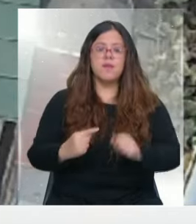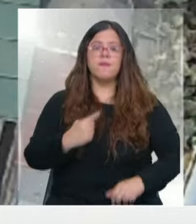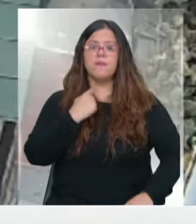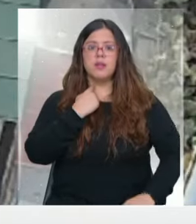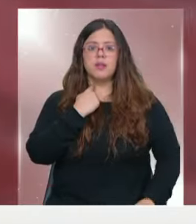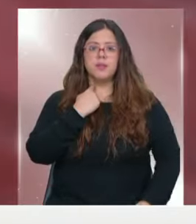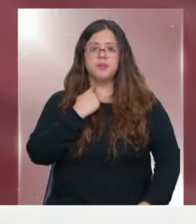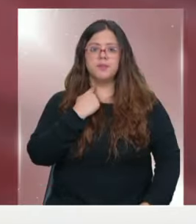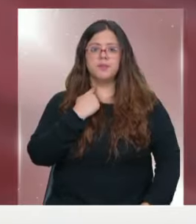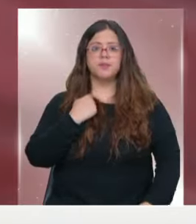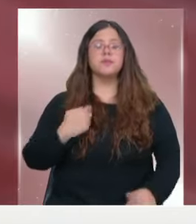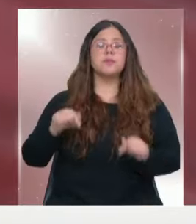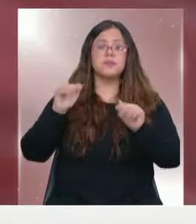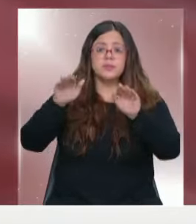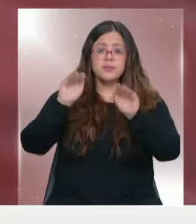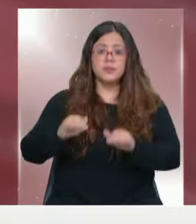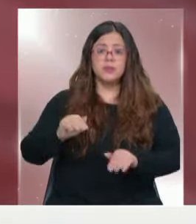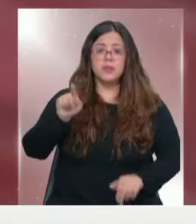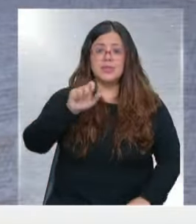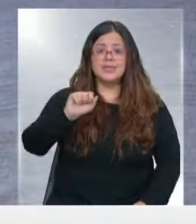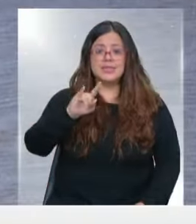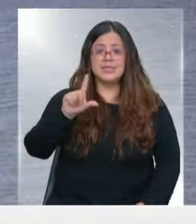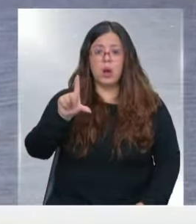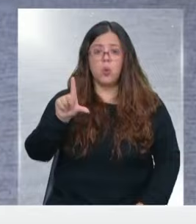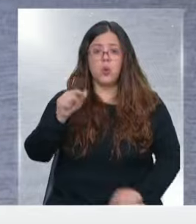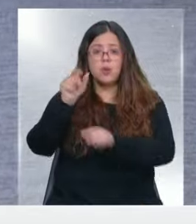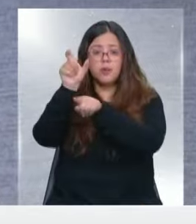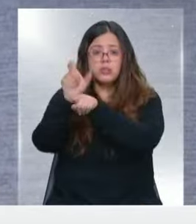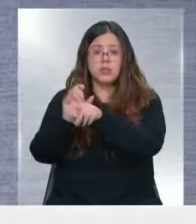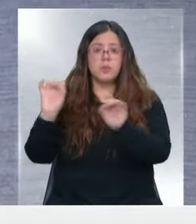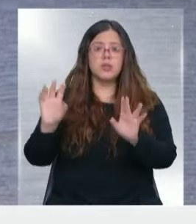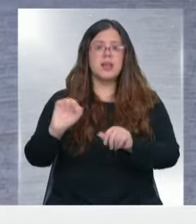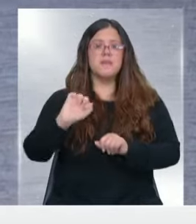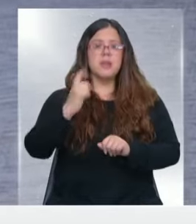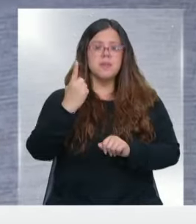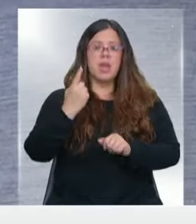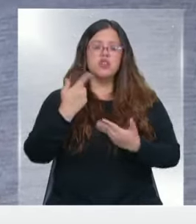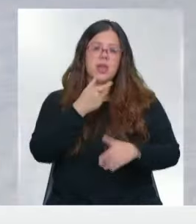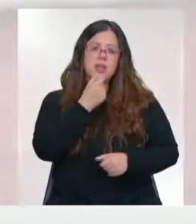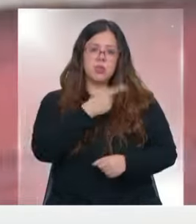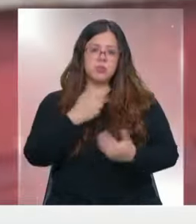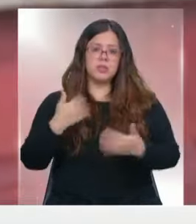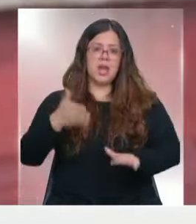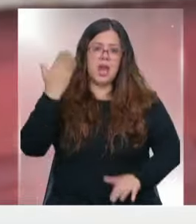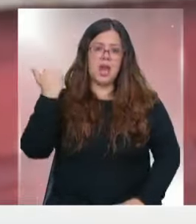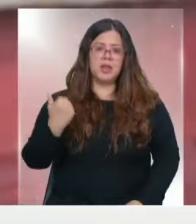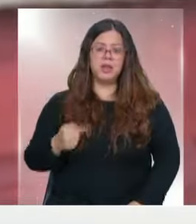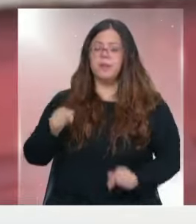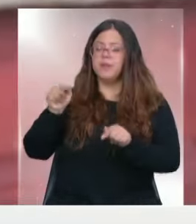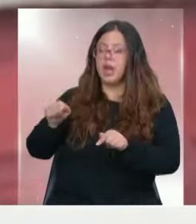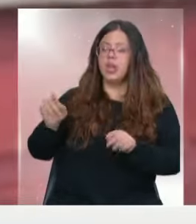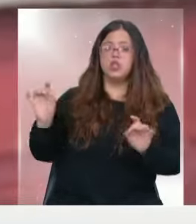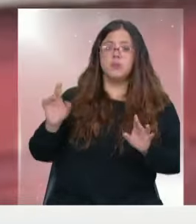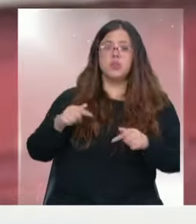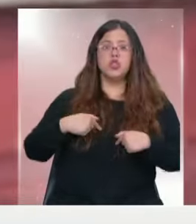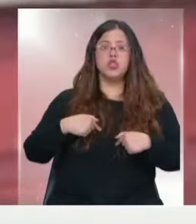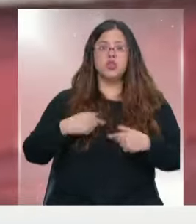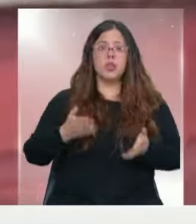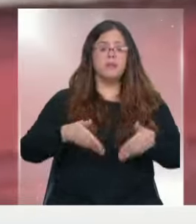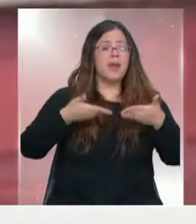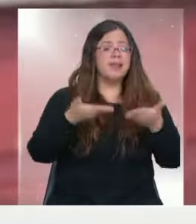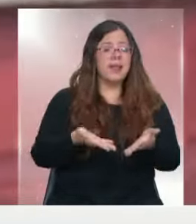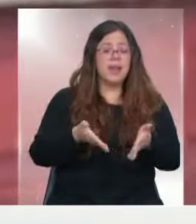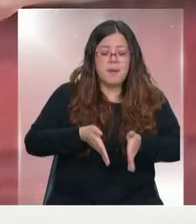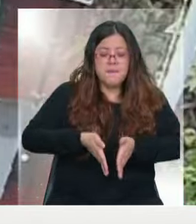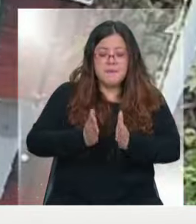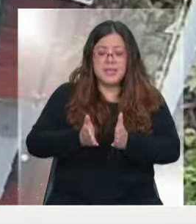víctimas. Así es el caso de Saúl, quizás el primero de los que se han denunciado. Estaba haciendo una entrega en un pasaje